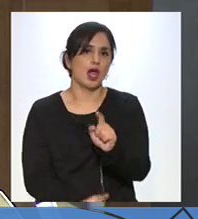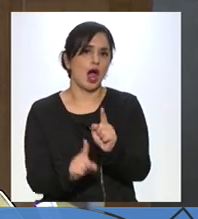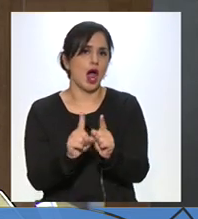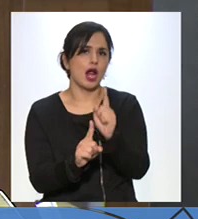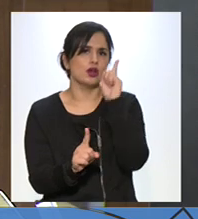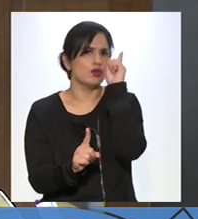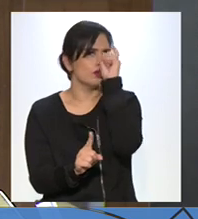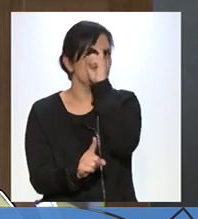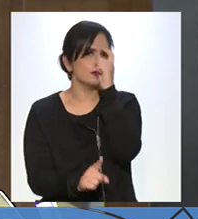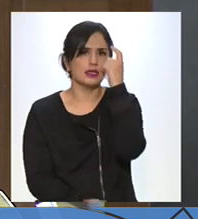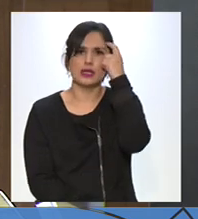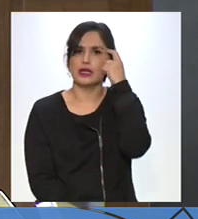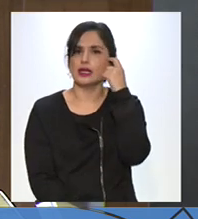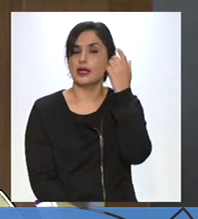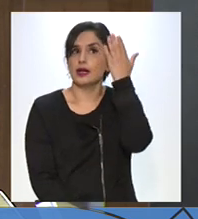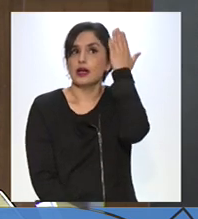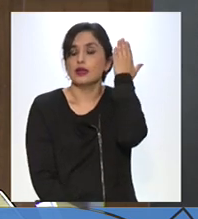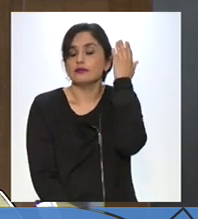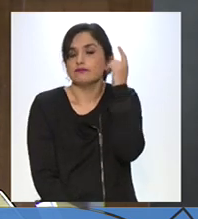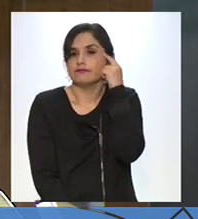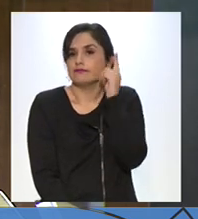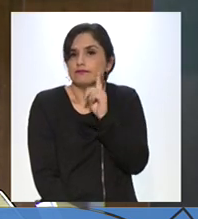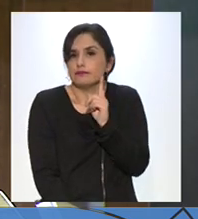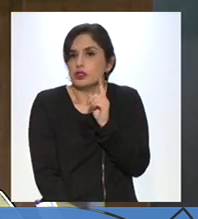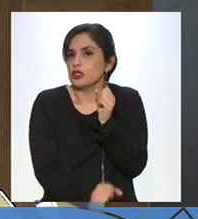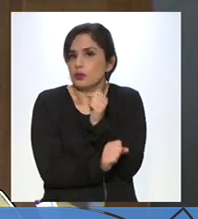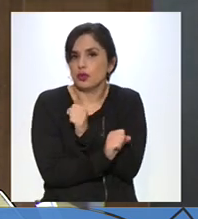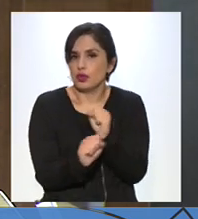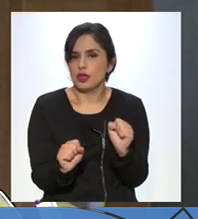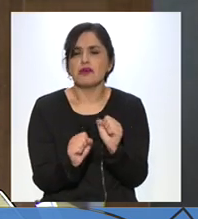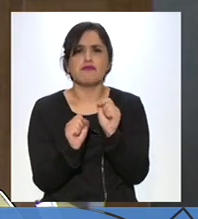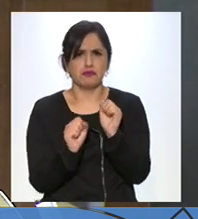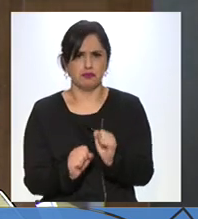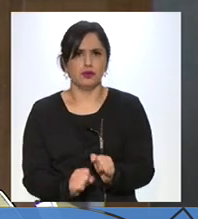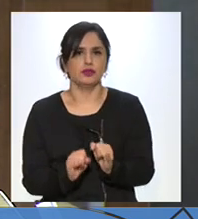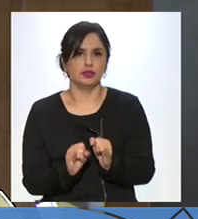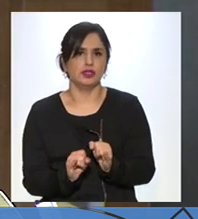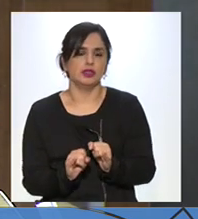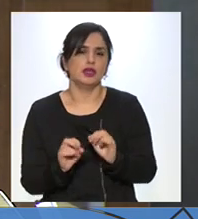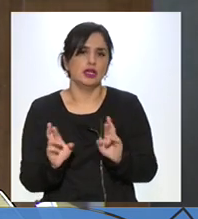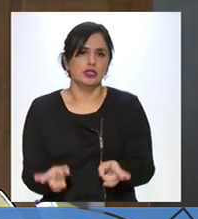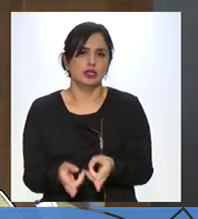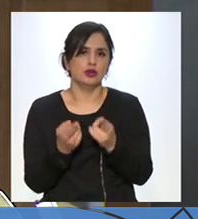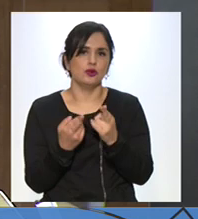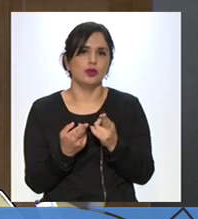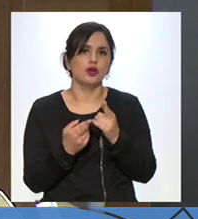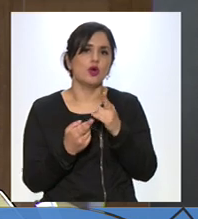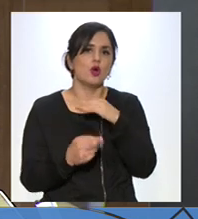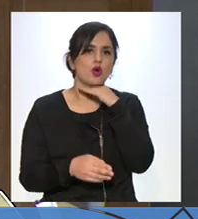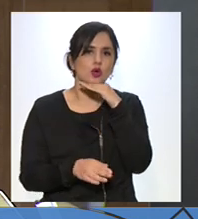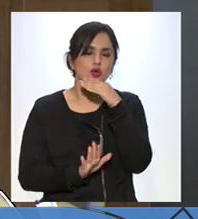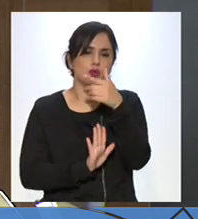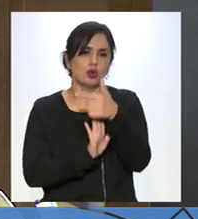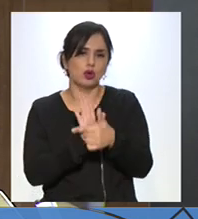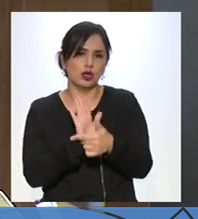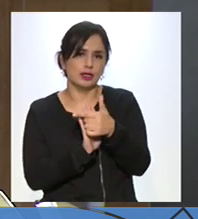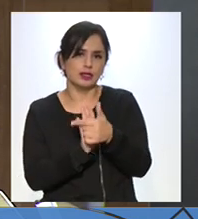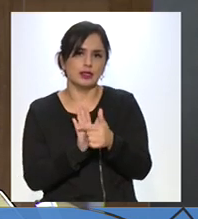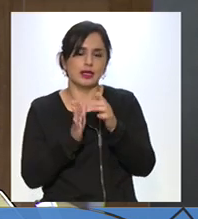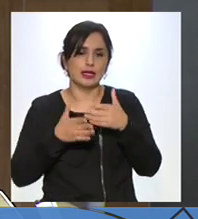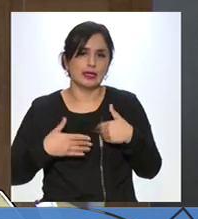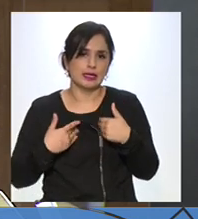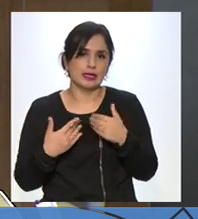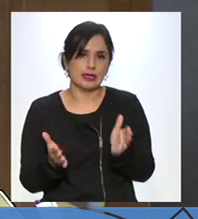de prever en su momento, pero que a partir de distintas políticas de